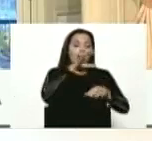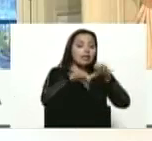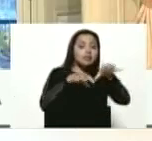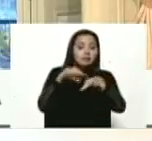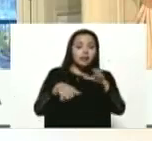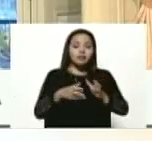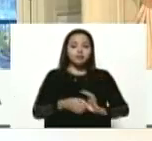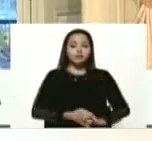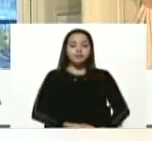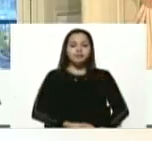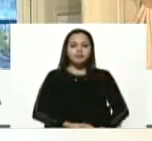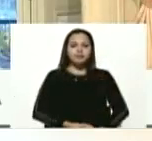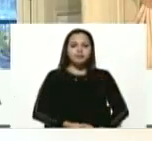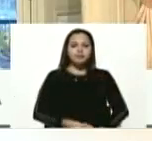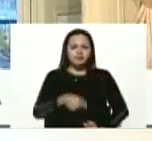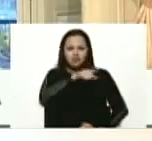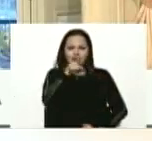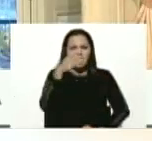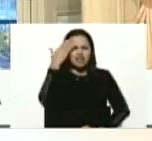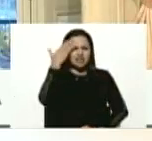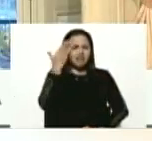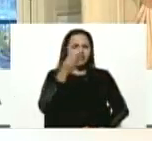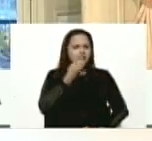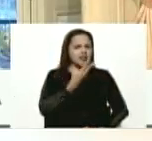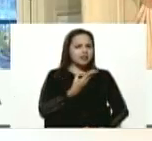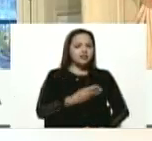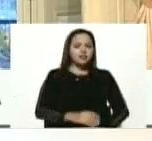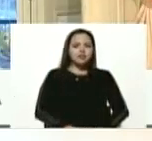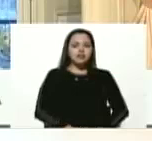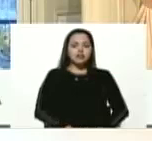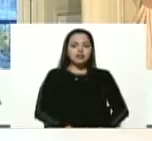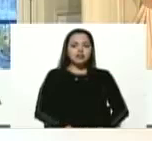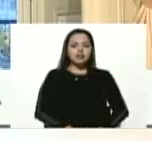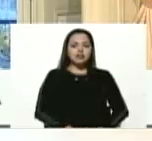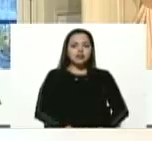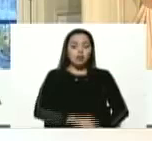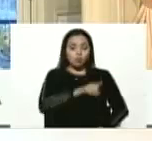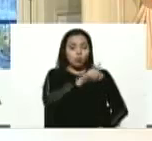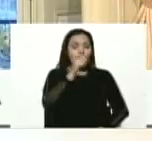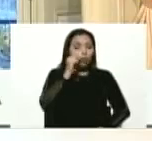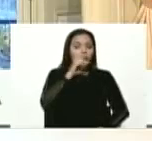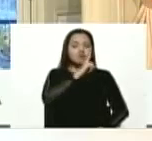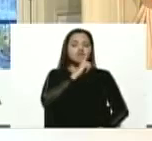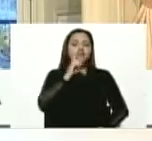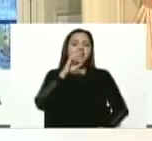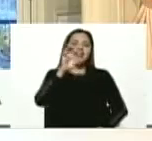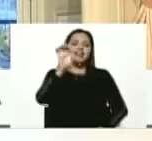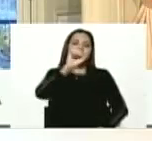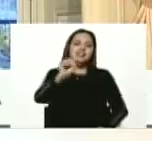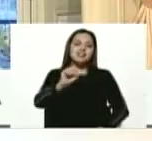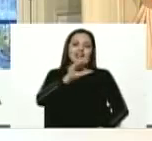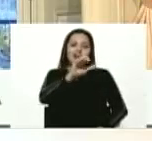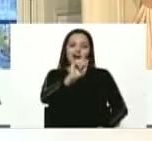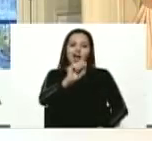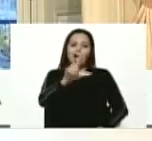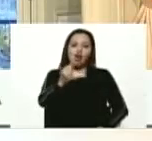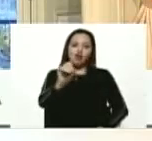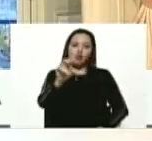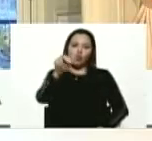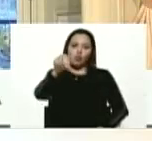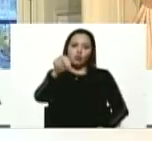Escalona, Escalona lo sabe bien, porque nosotros tenemos con Escalona unos centros de producción de pollo